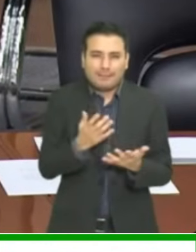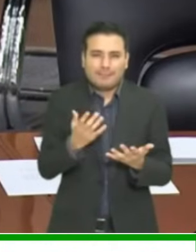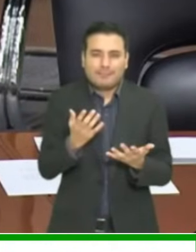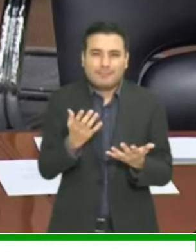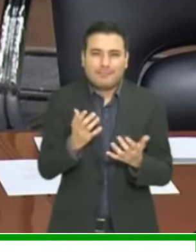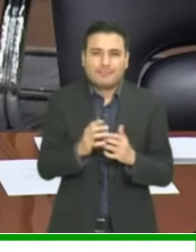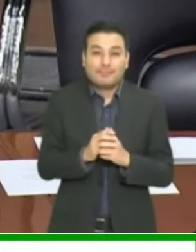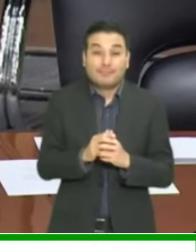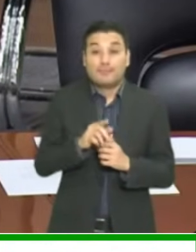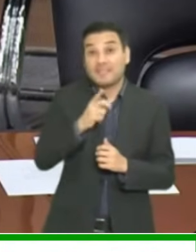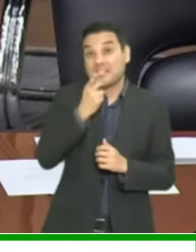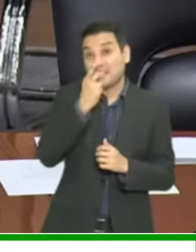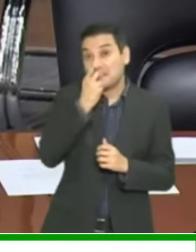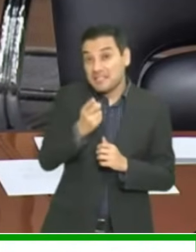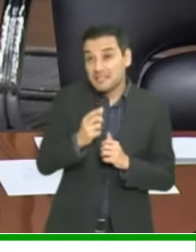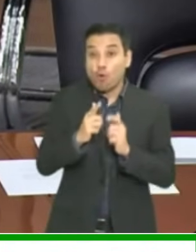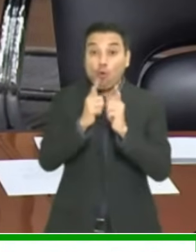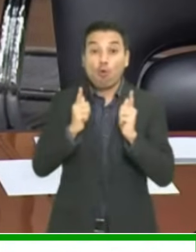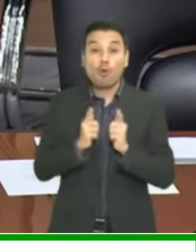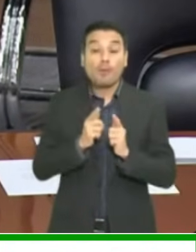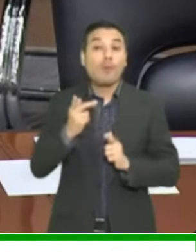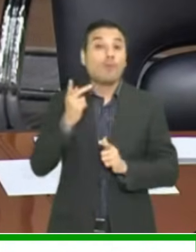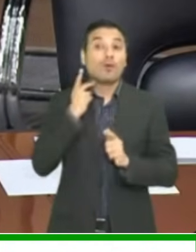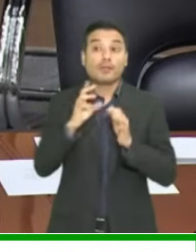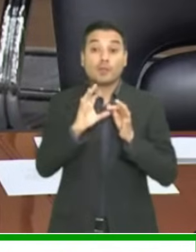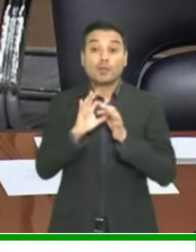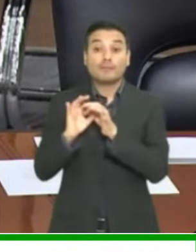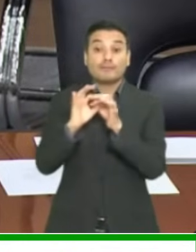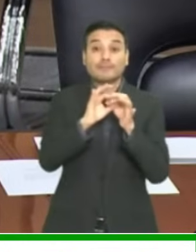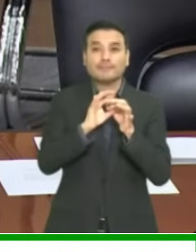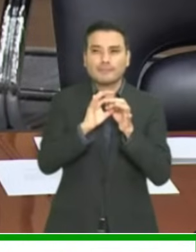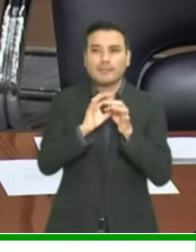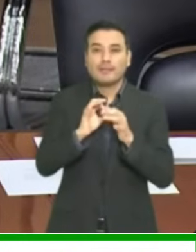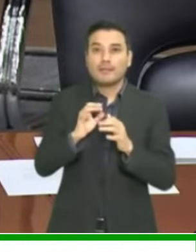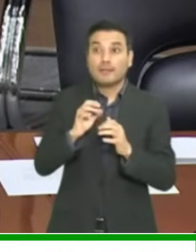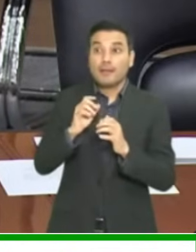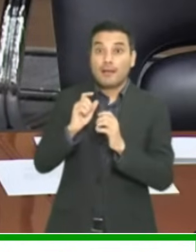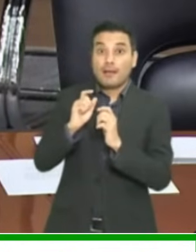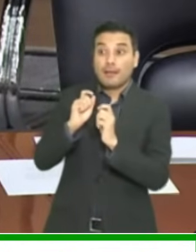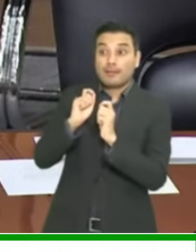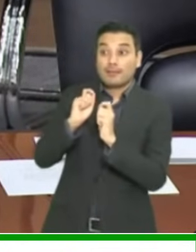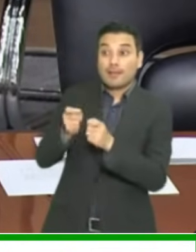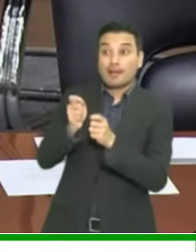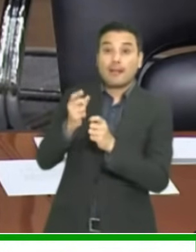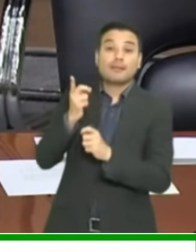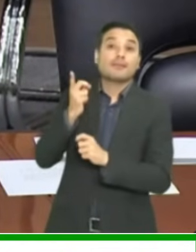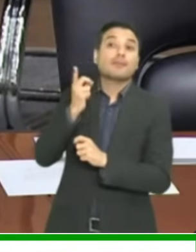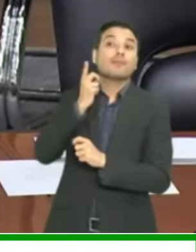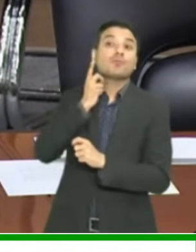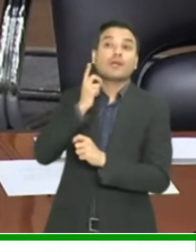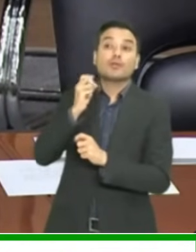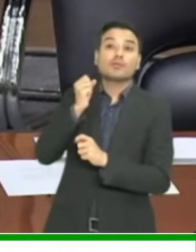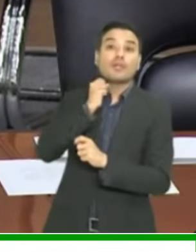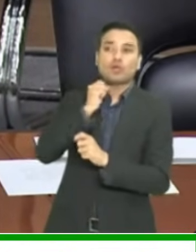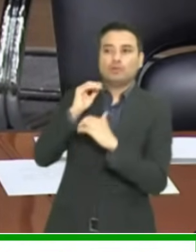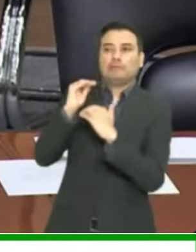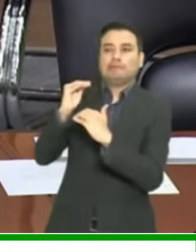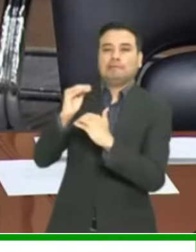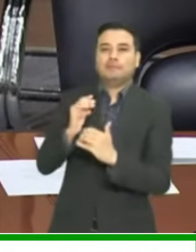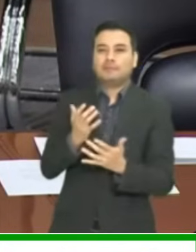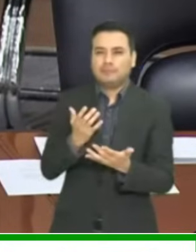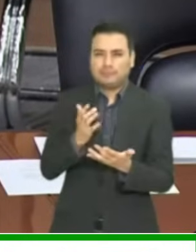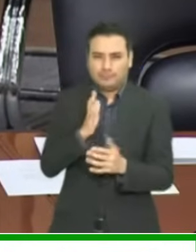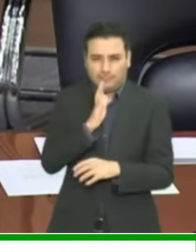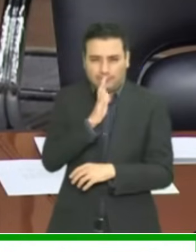la sobrerepresentación a las coaliciones, ya no a los partidos políticos. Y coincidiendo en mucho de lo